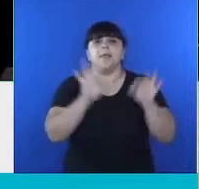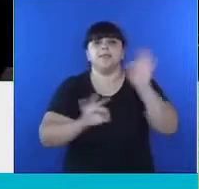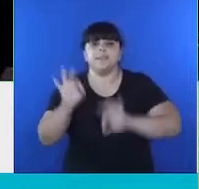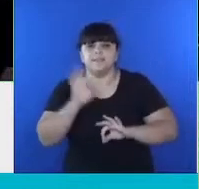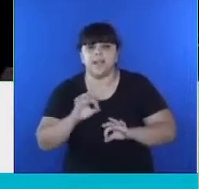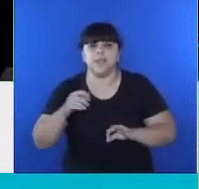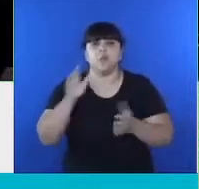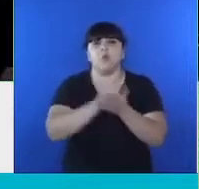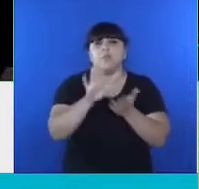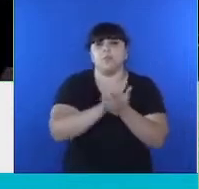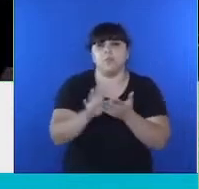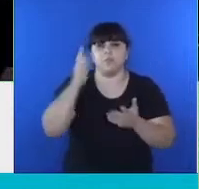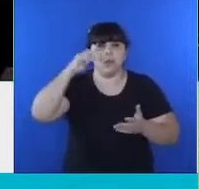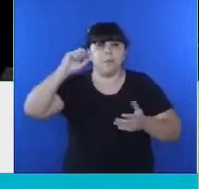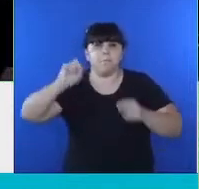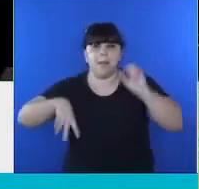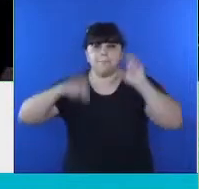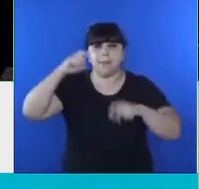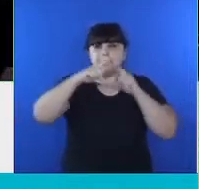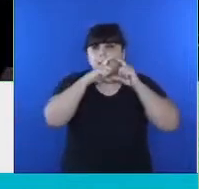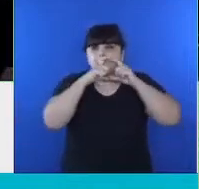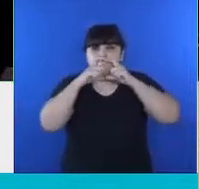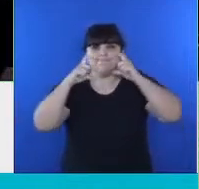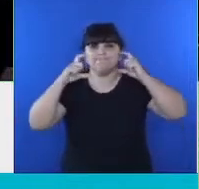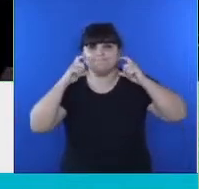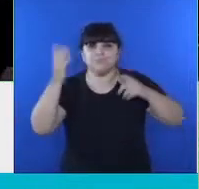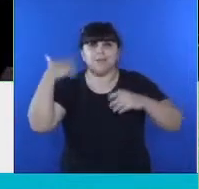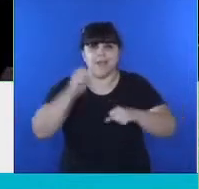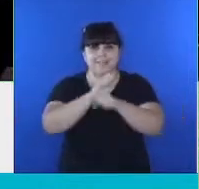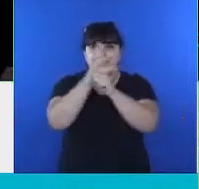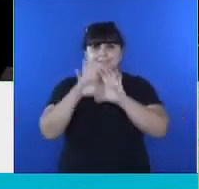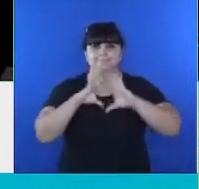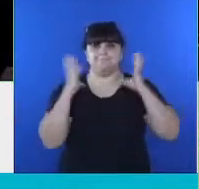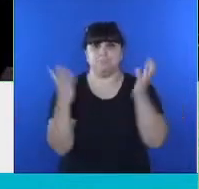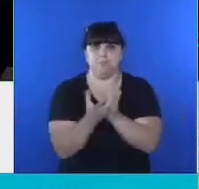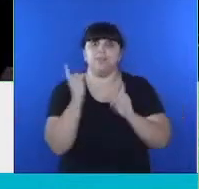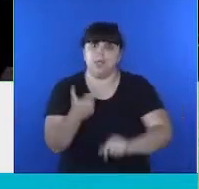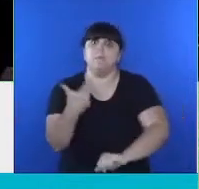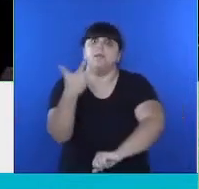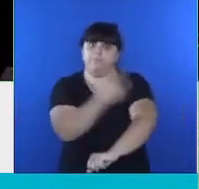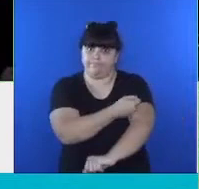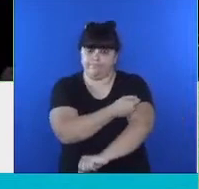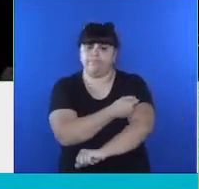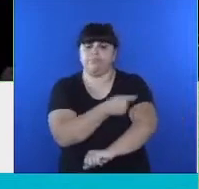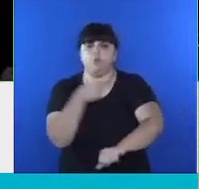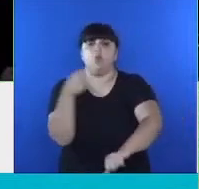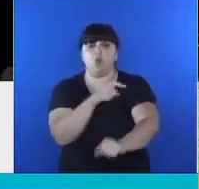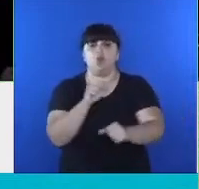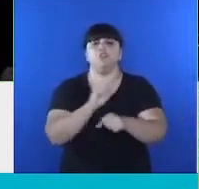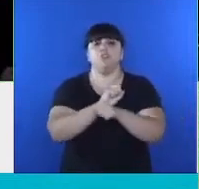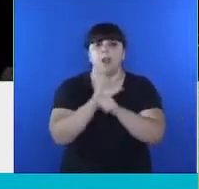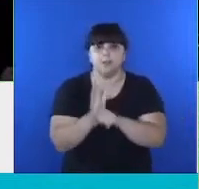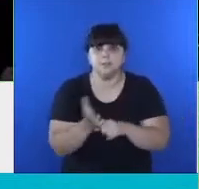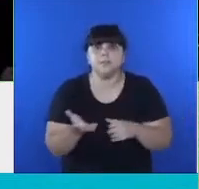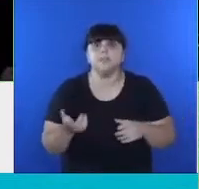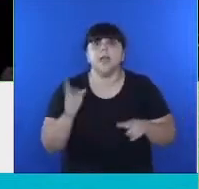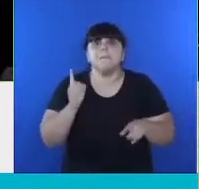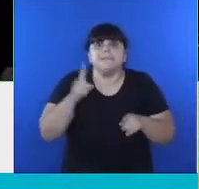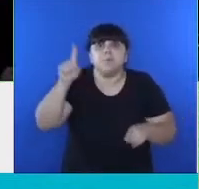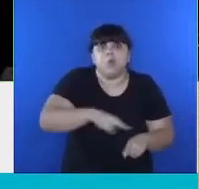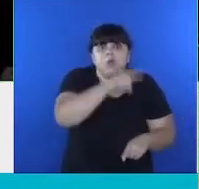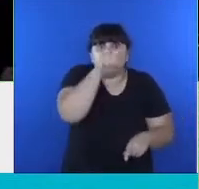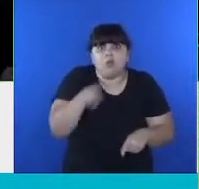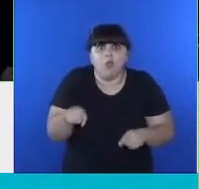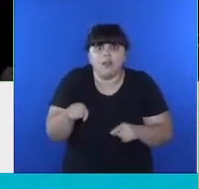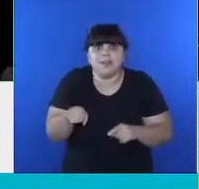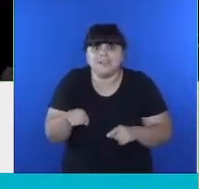o rediseños de nuevos barbijos para la pandemia, en la vacuna del COVID también. Ese mismo CONICET que a